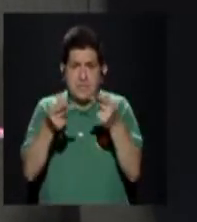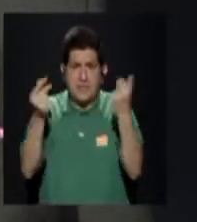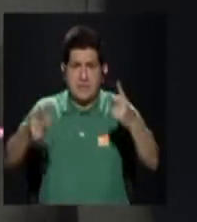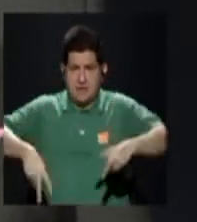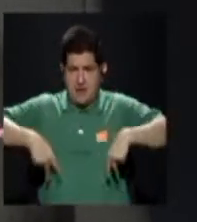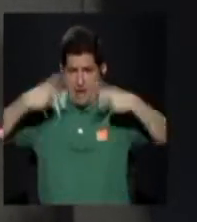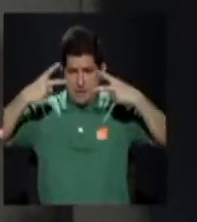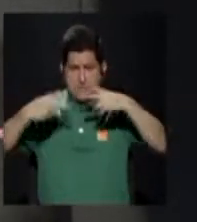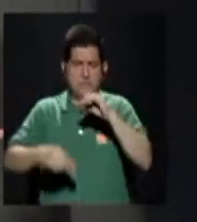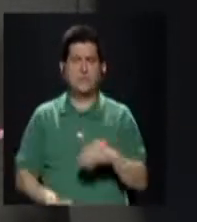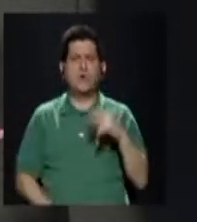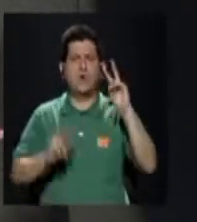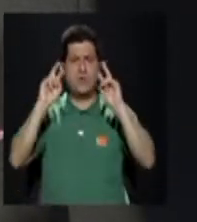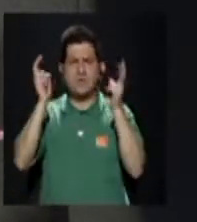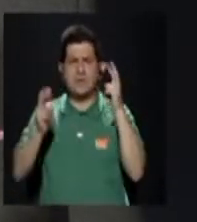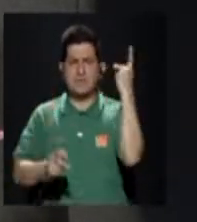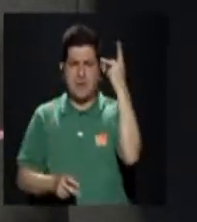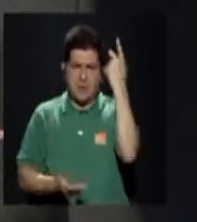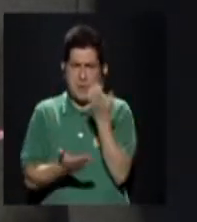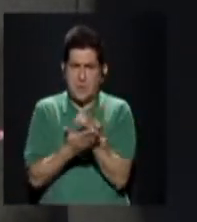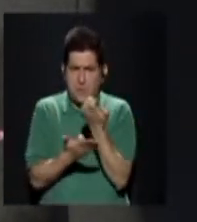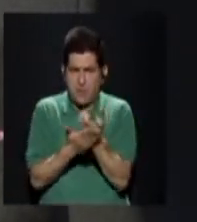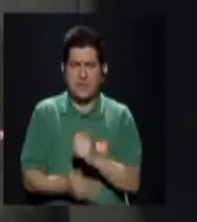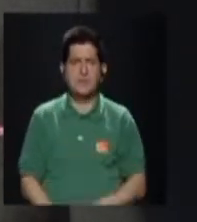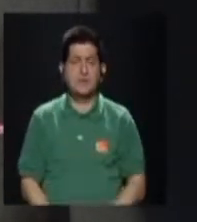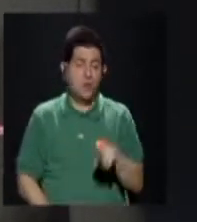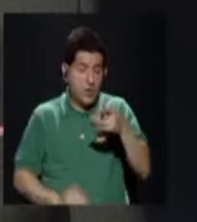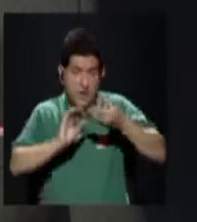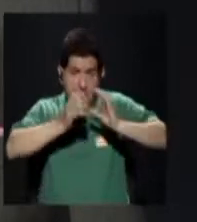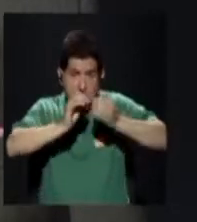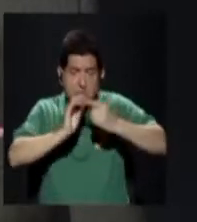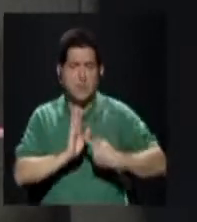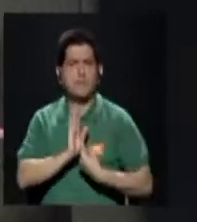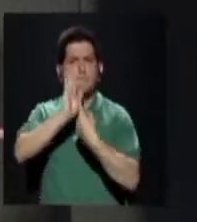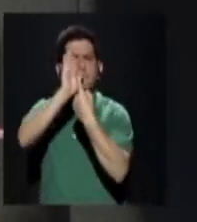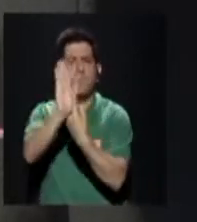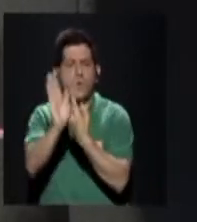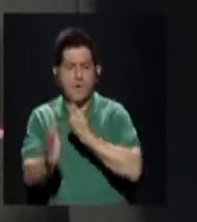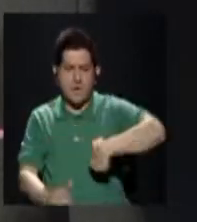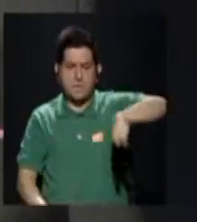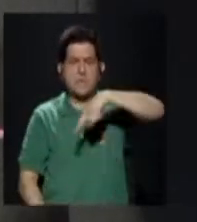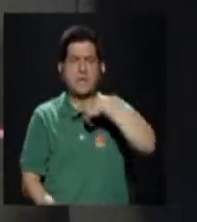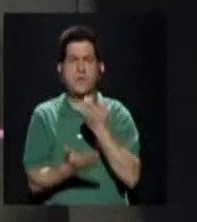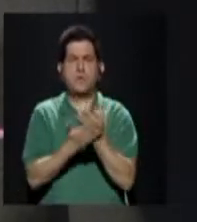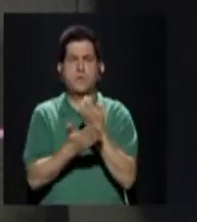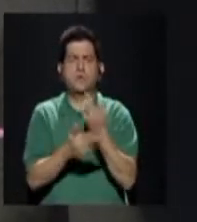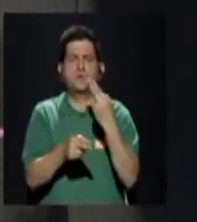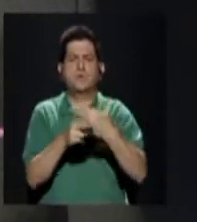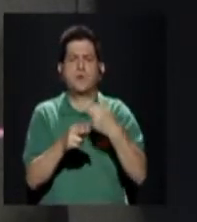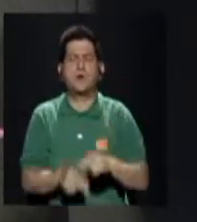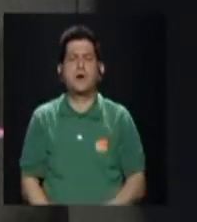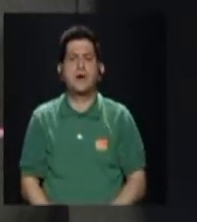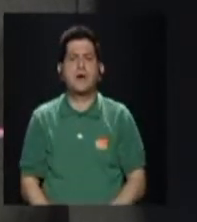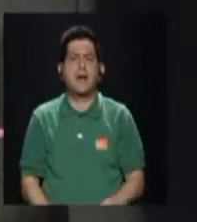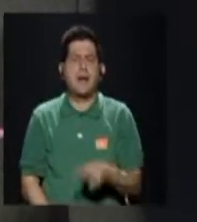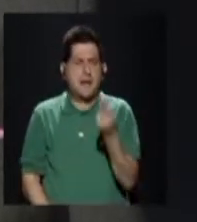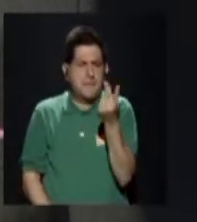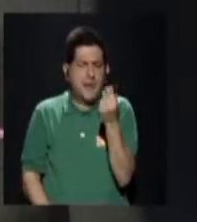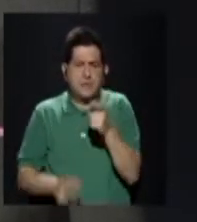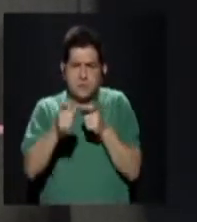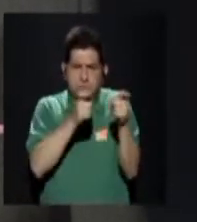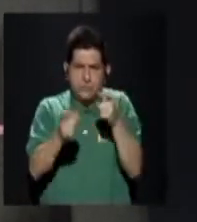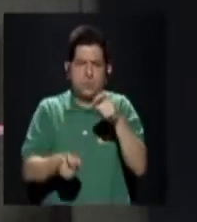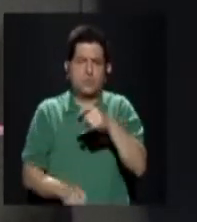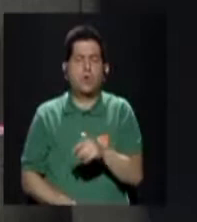vez temas políticos y económicos, porque el índice refleja lo que nosotros en economía llamamos precios regulados y no